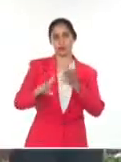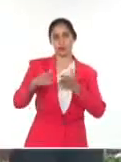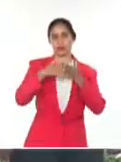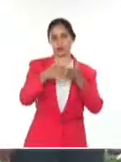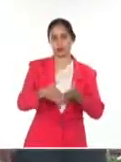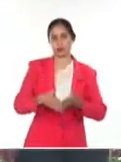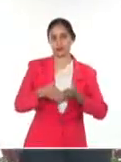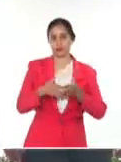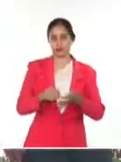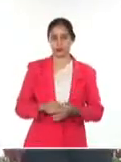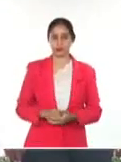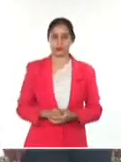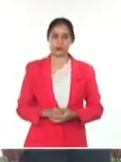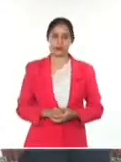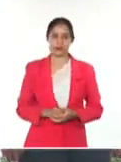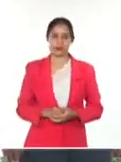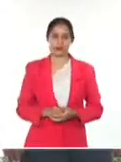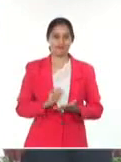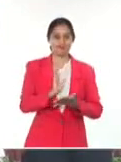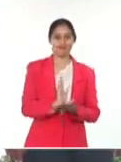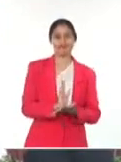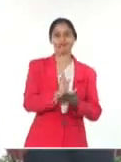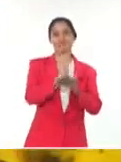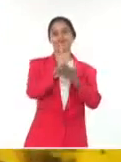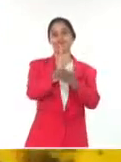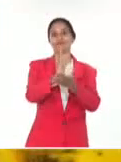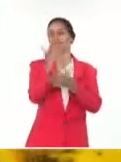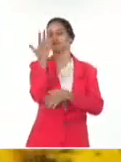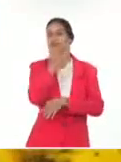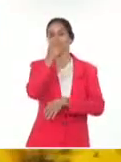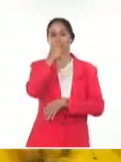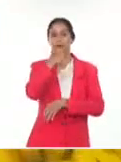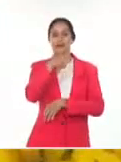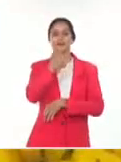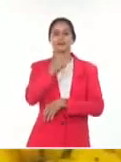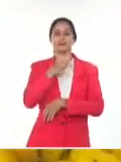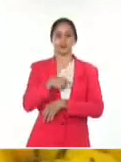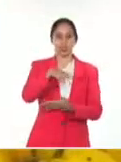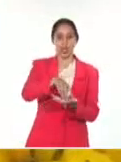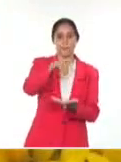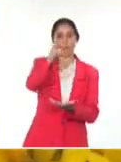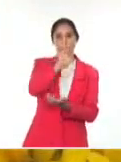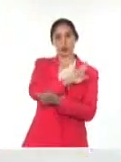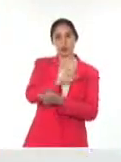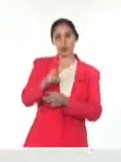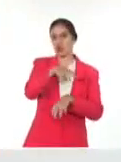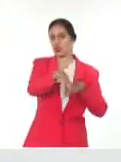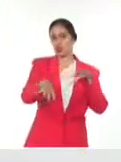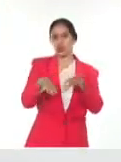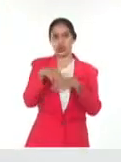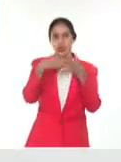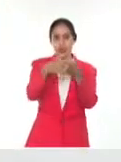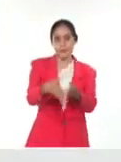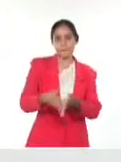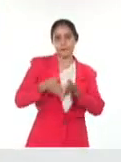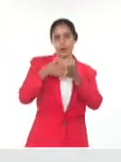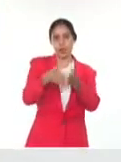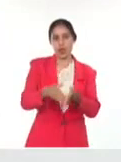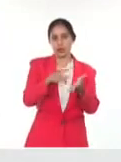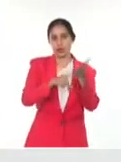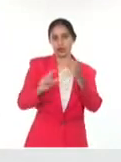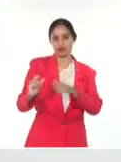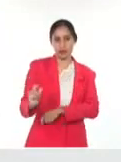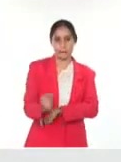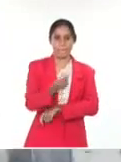nacer ante el Monumento erigido a Carlos Manuel de Céspedes en la Plaza de la revolución de bayamo primera de su tipo en Cuba gran